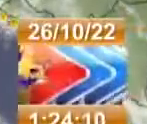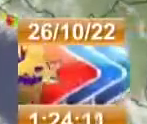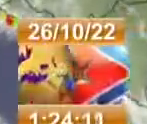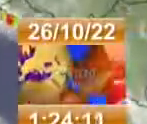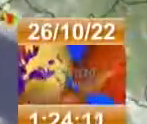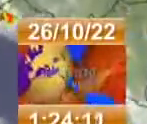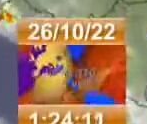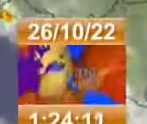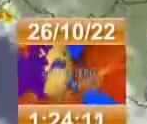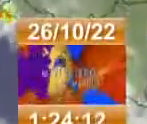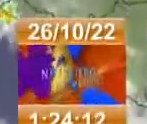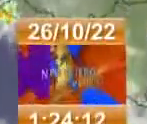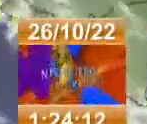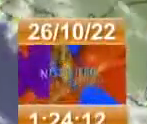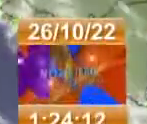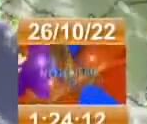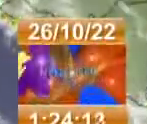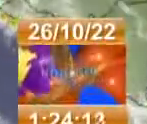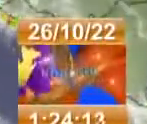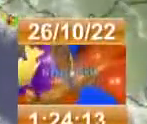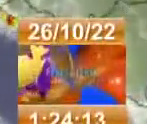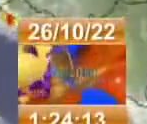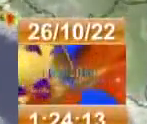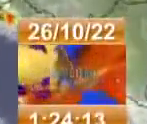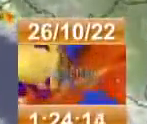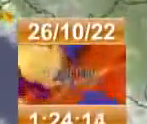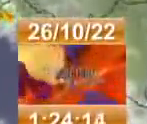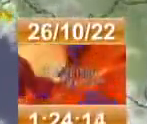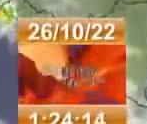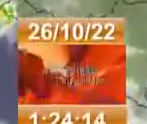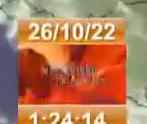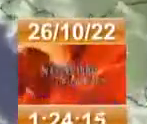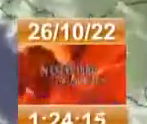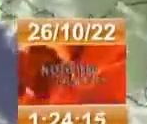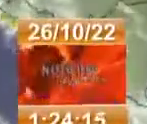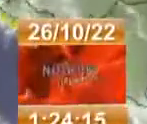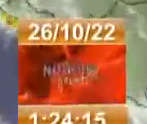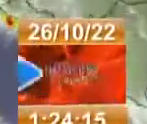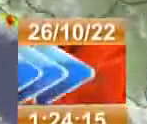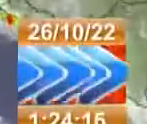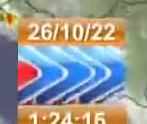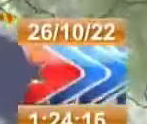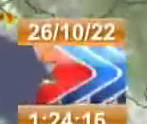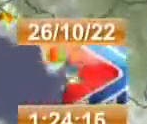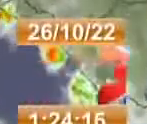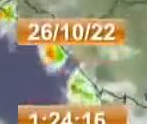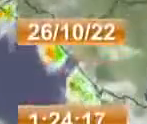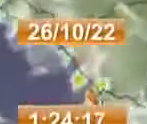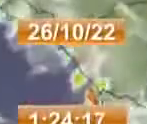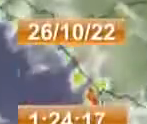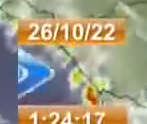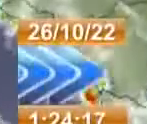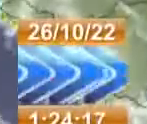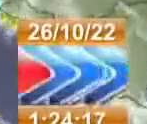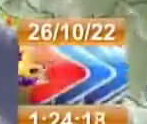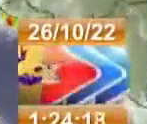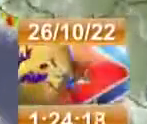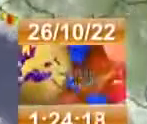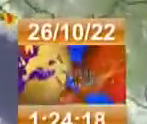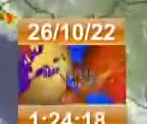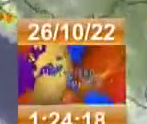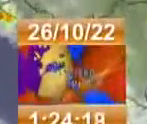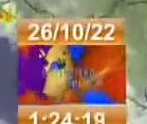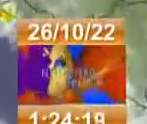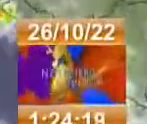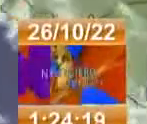lluvia está sobre la española. La vaguada en niveles medios y altos continúa sobre el Atlántico noroccidental y bueno,